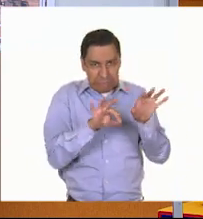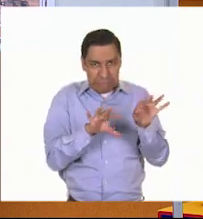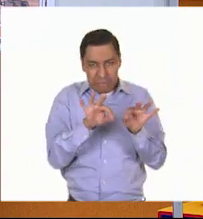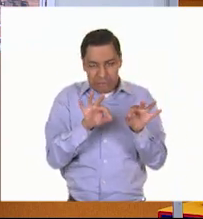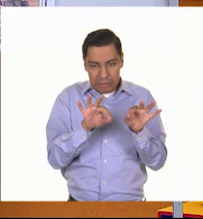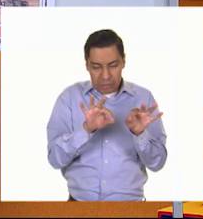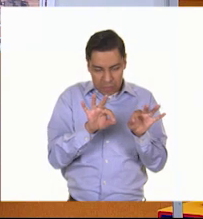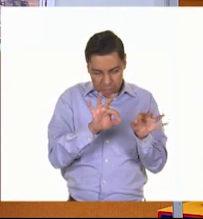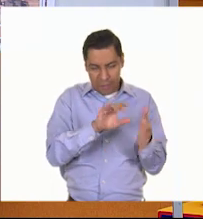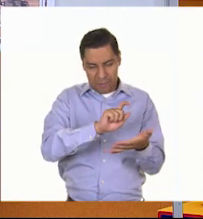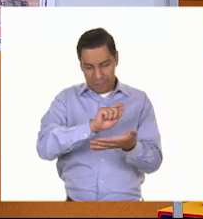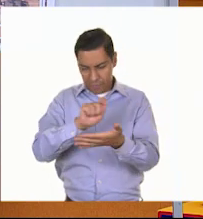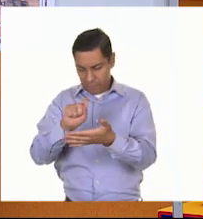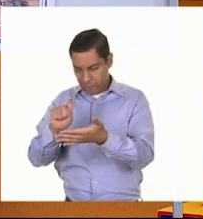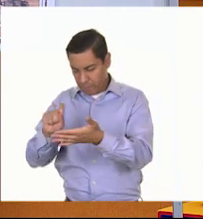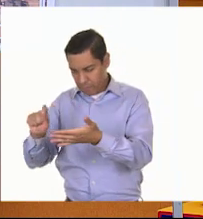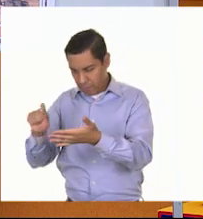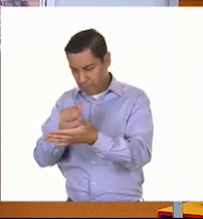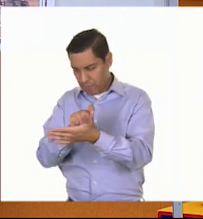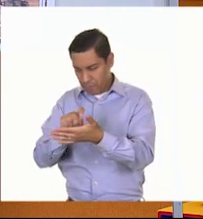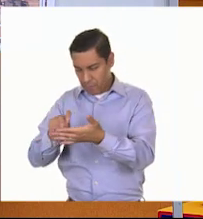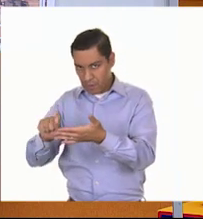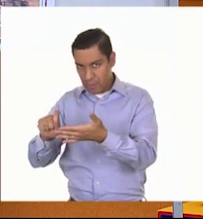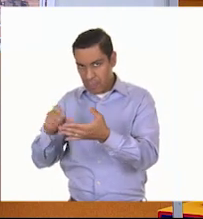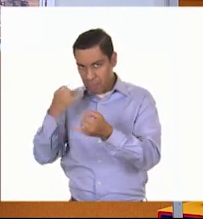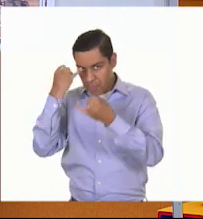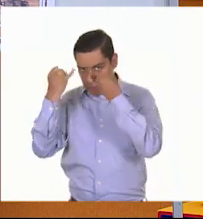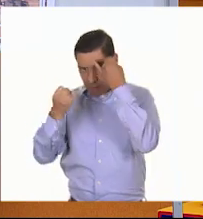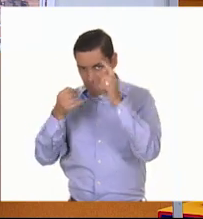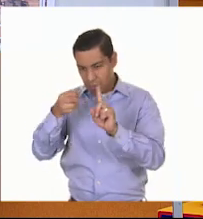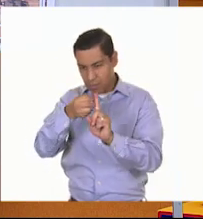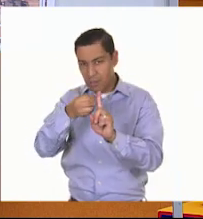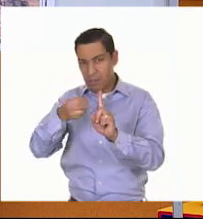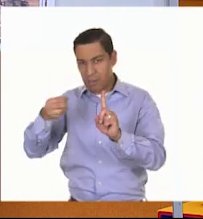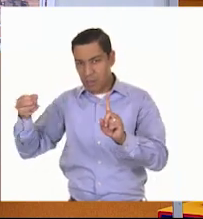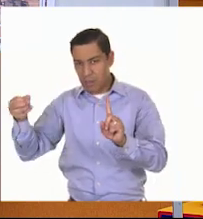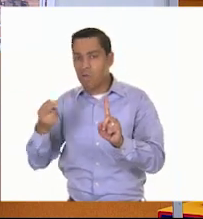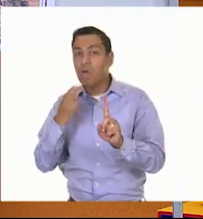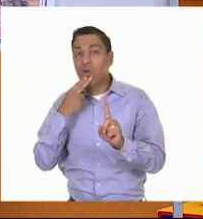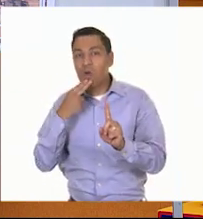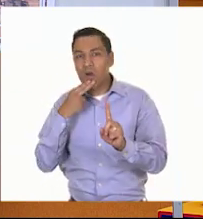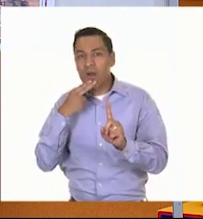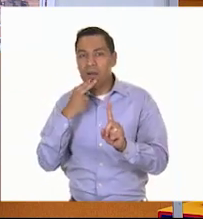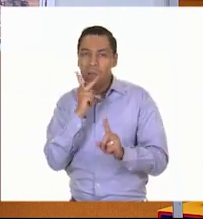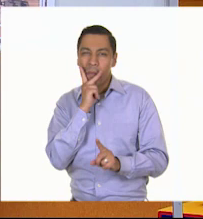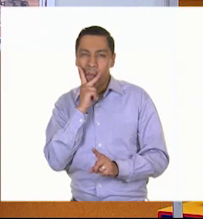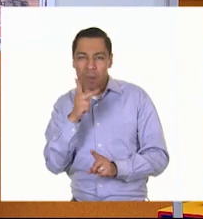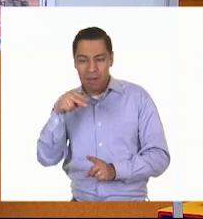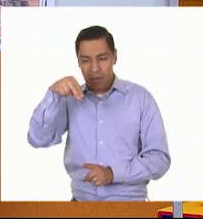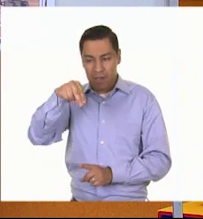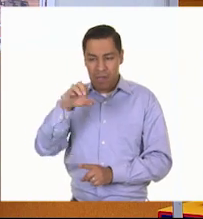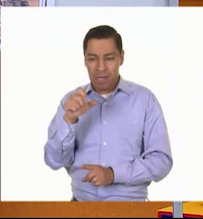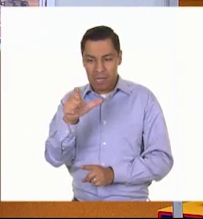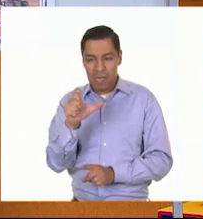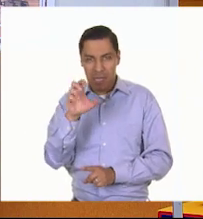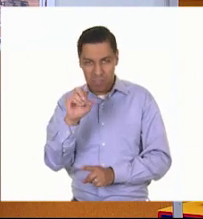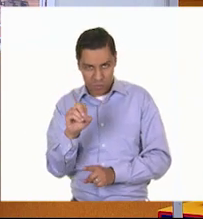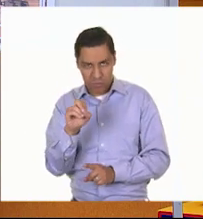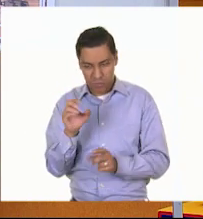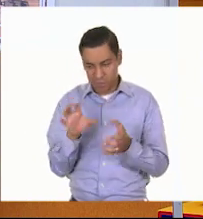los demás porque no tuvieron tiempo para leer la nota completa. Uh-huh. Ahora, como forma de reto,